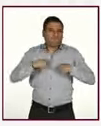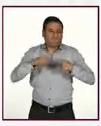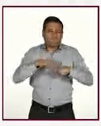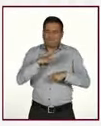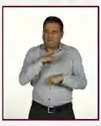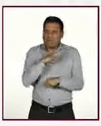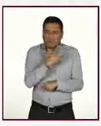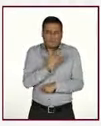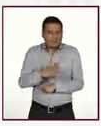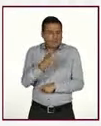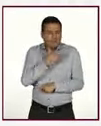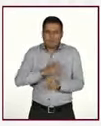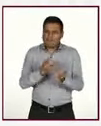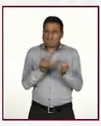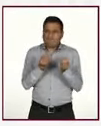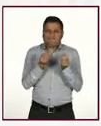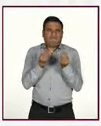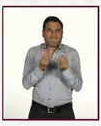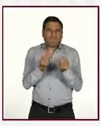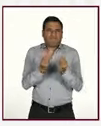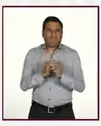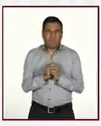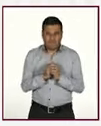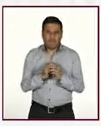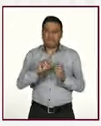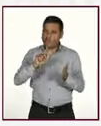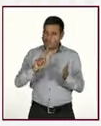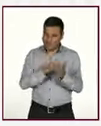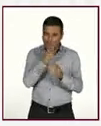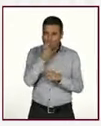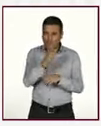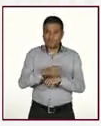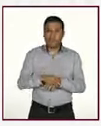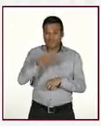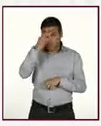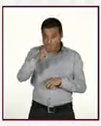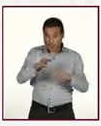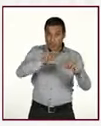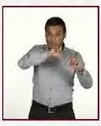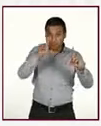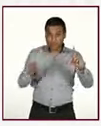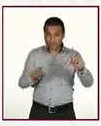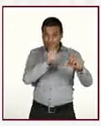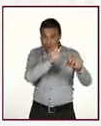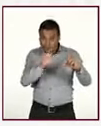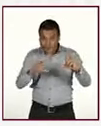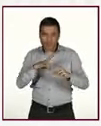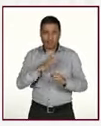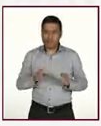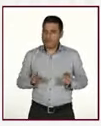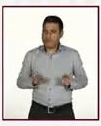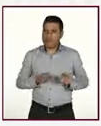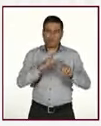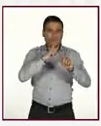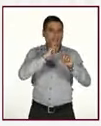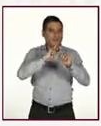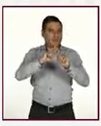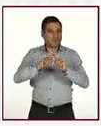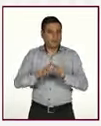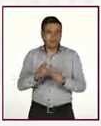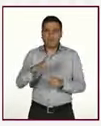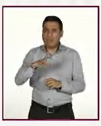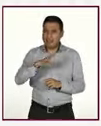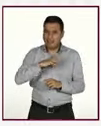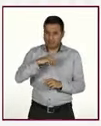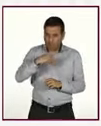gigantísimo, que es inmenso, que justo por eso voy a volver a repetir que hay un México en muchos Méxicos, porque son estos conocimientos,